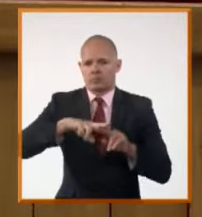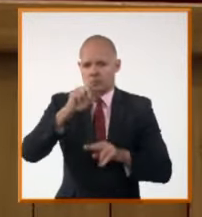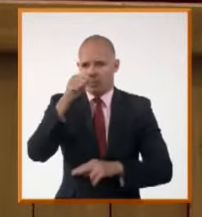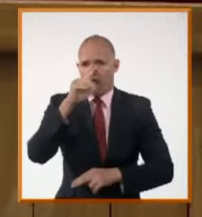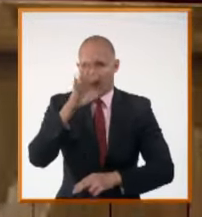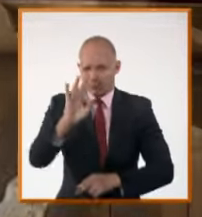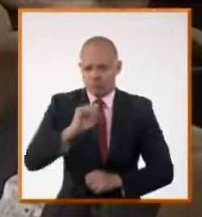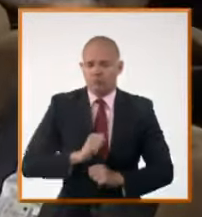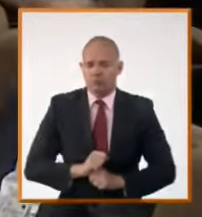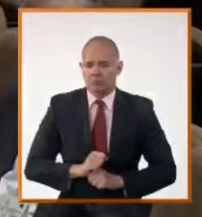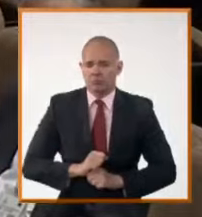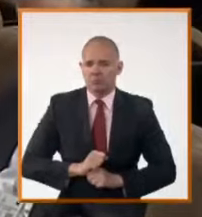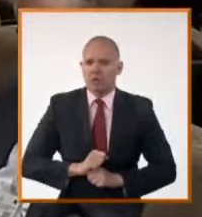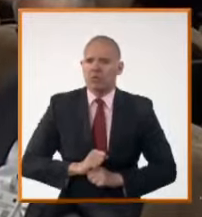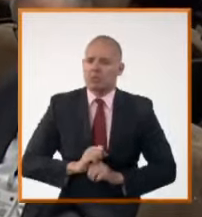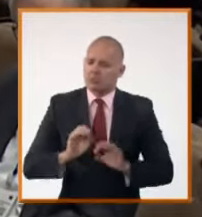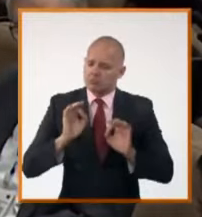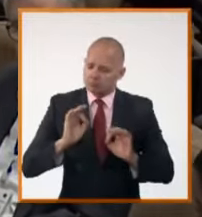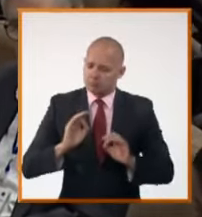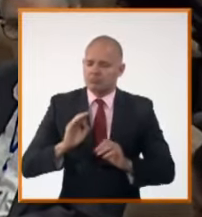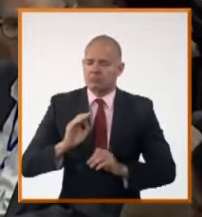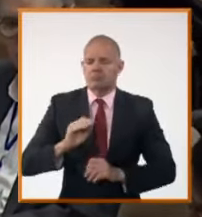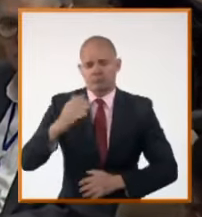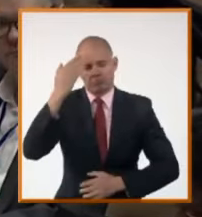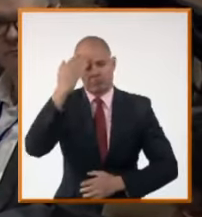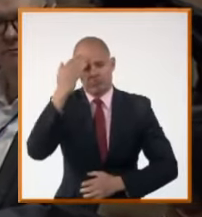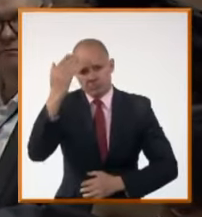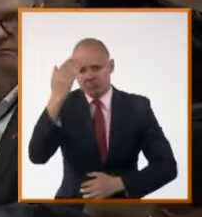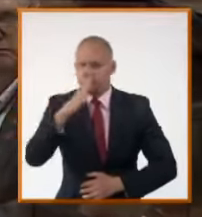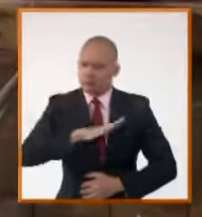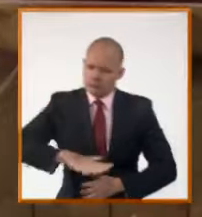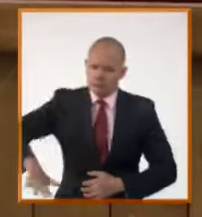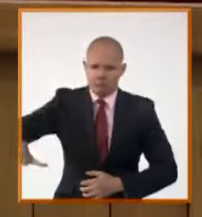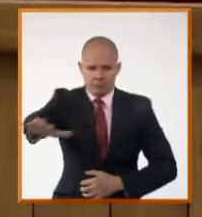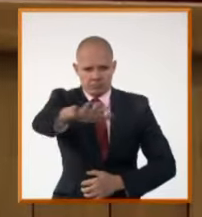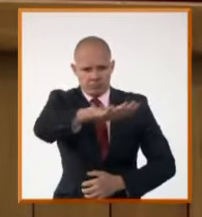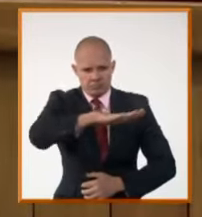Un saludo cordial a todas las diputadas y diputados.